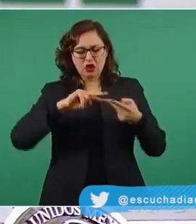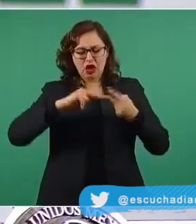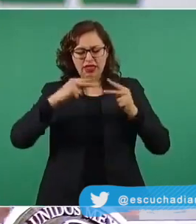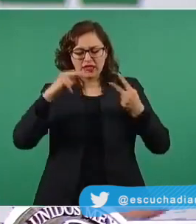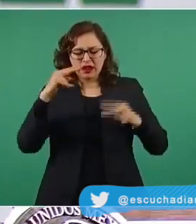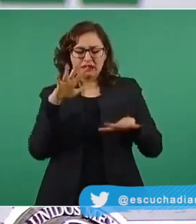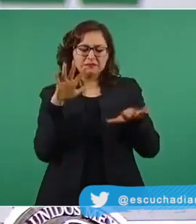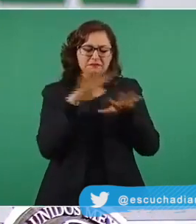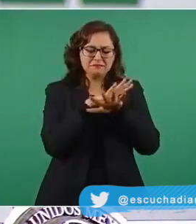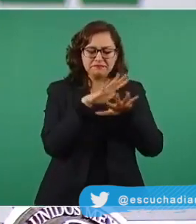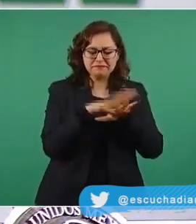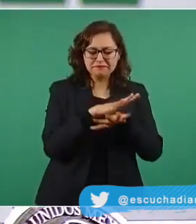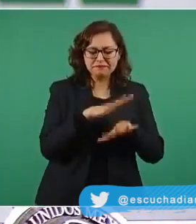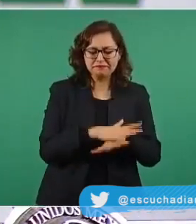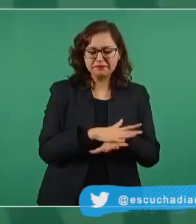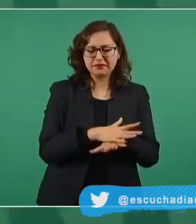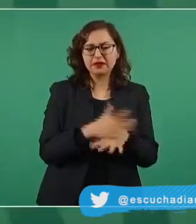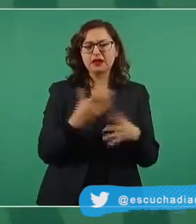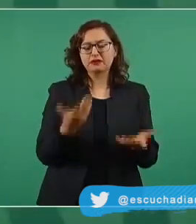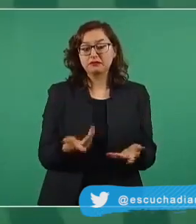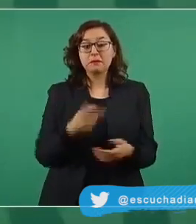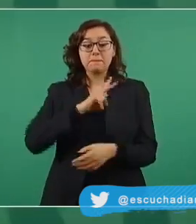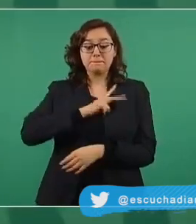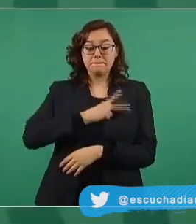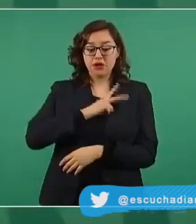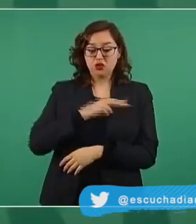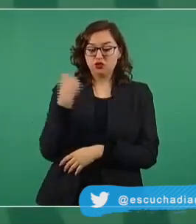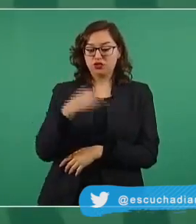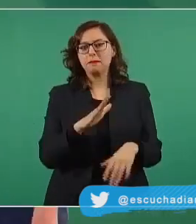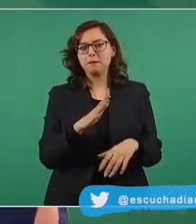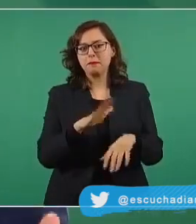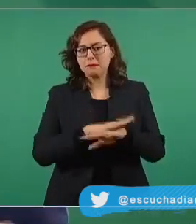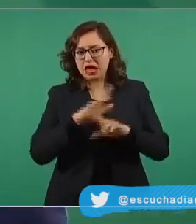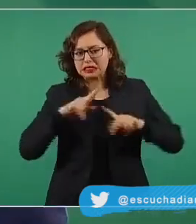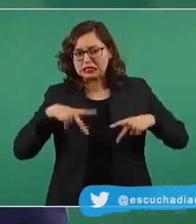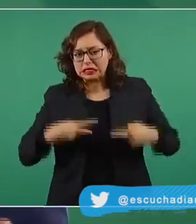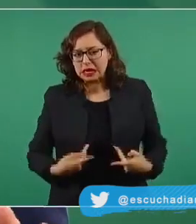nuevos casos de COVID-19 en el país y a nivel nacional hay